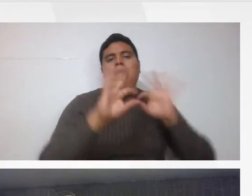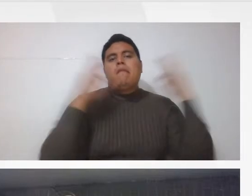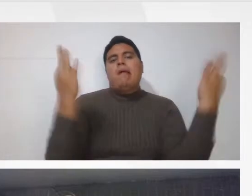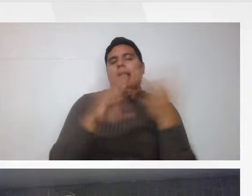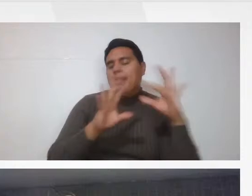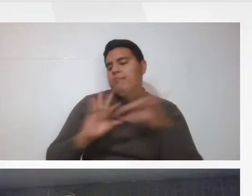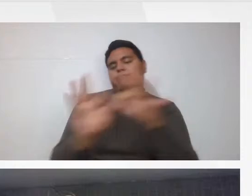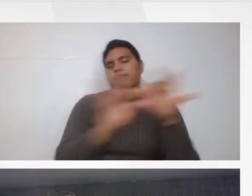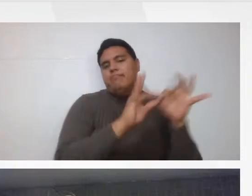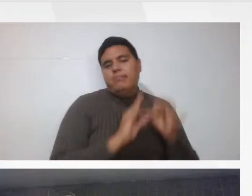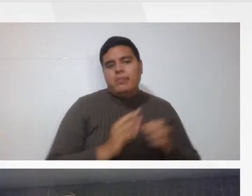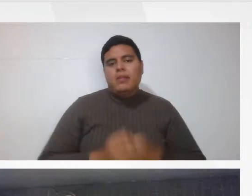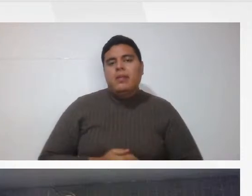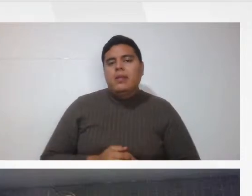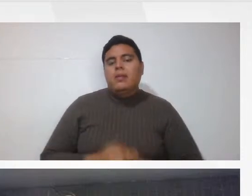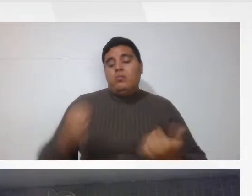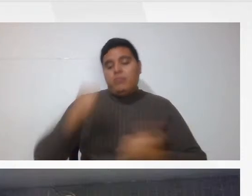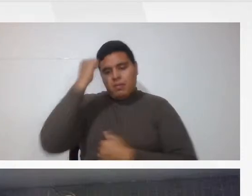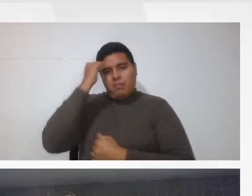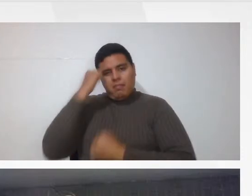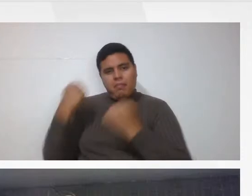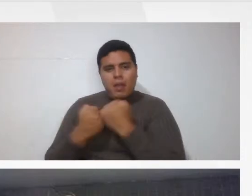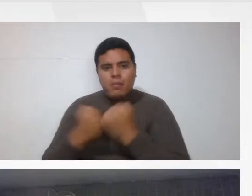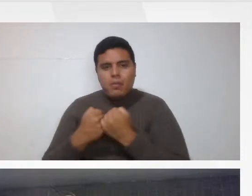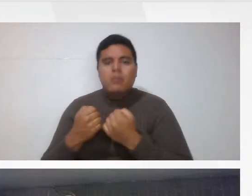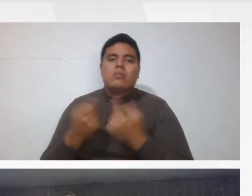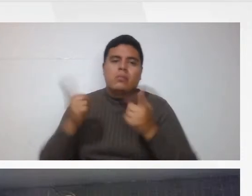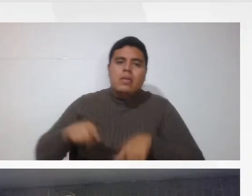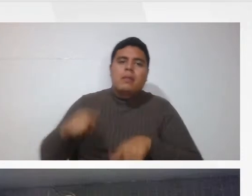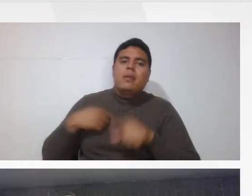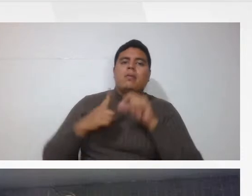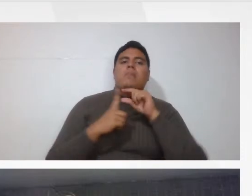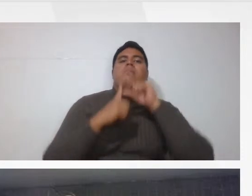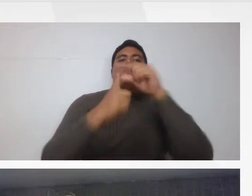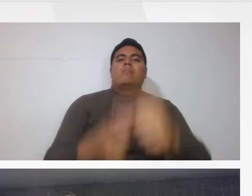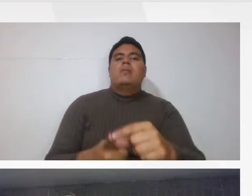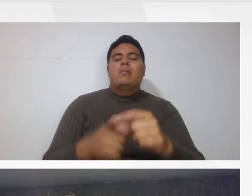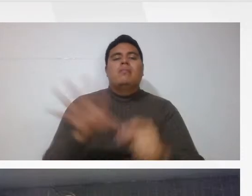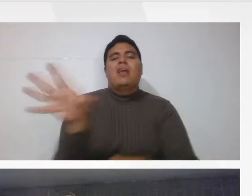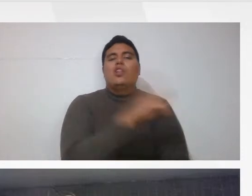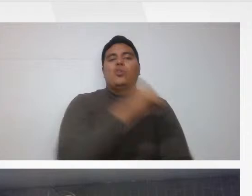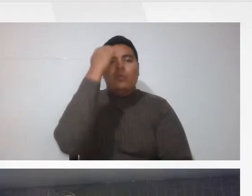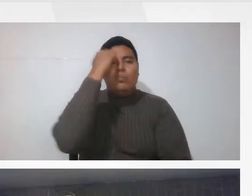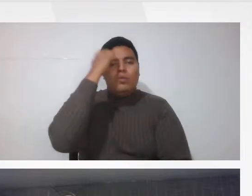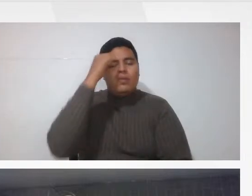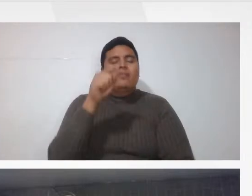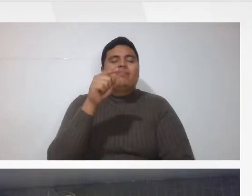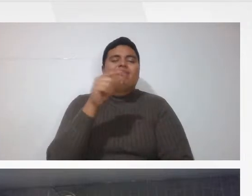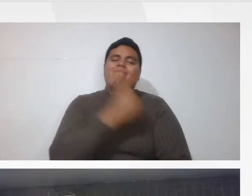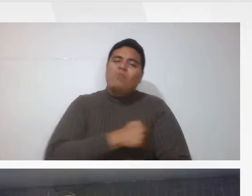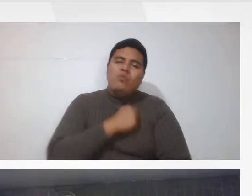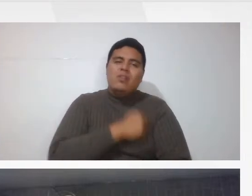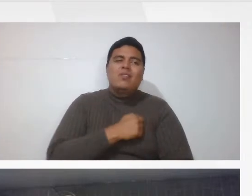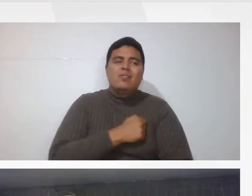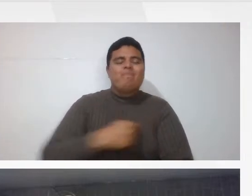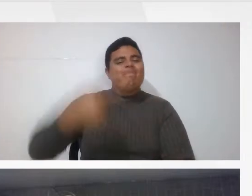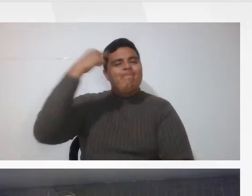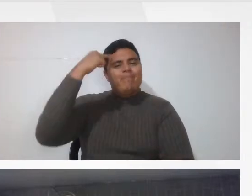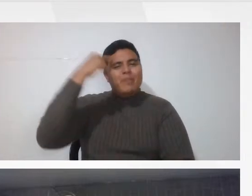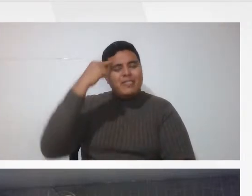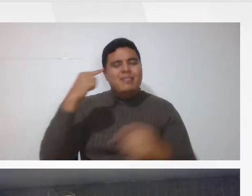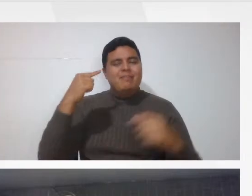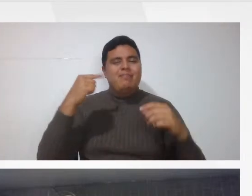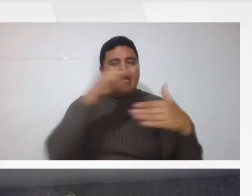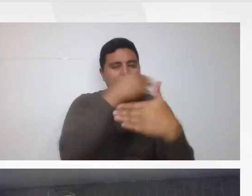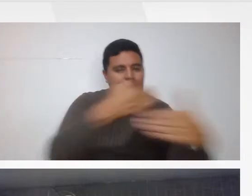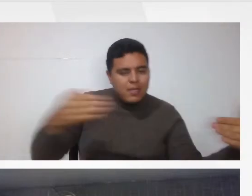parte de maestra de apoyo. Un mensaje para todos los docentes, que crean en los niños, crean en las familias, crean en